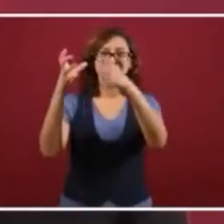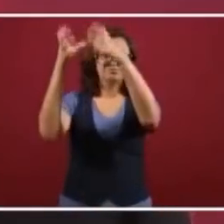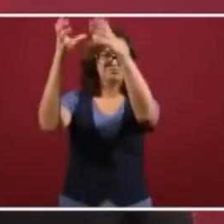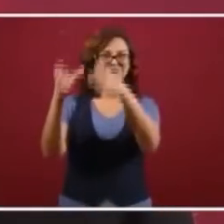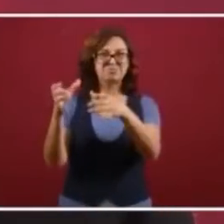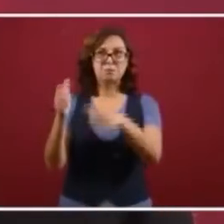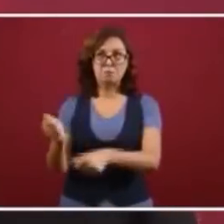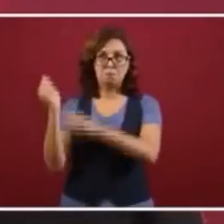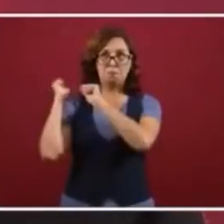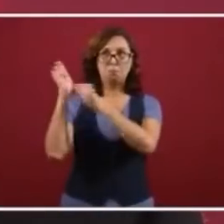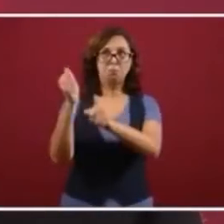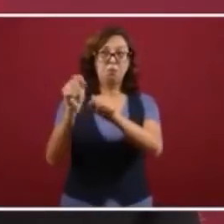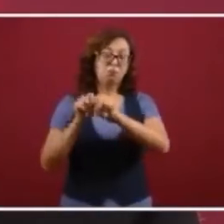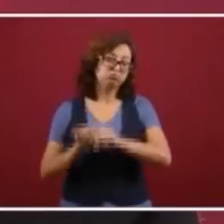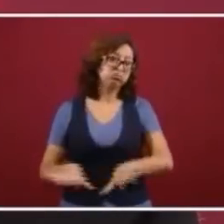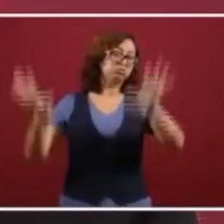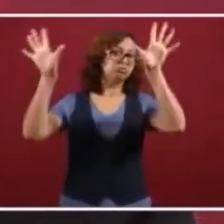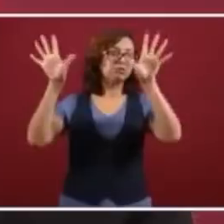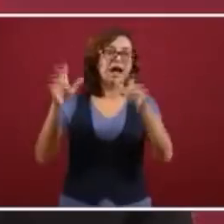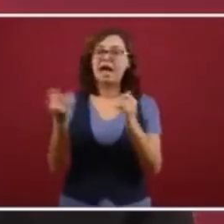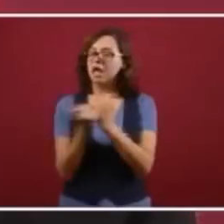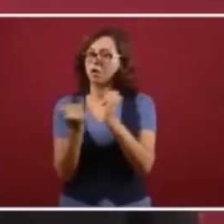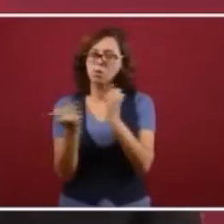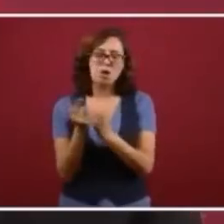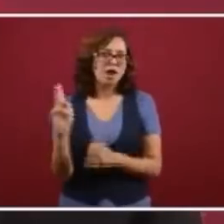Entonces, ya dejar atrás eso,